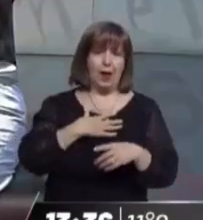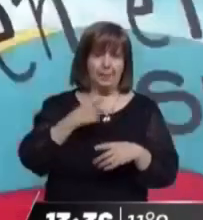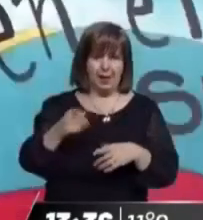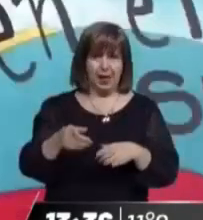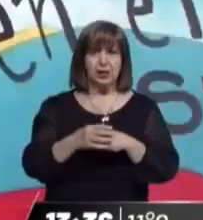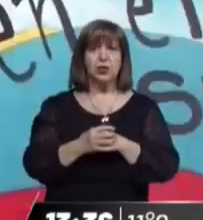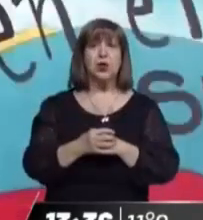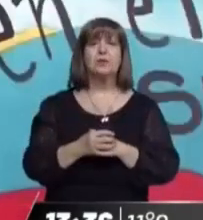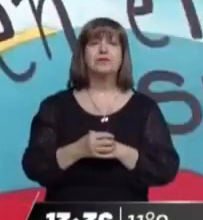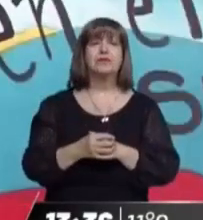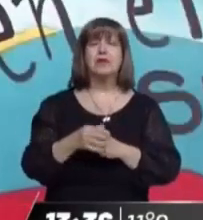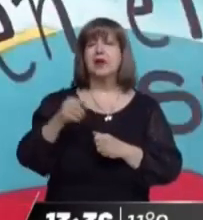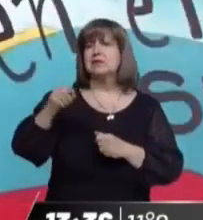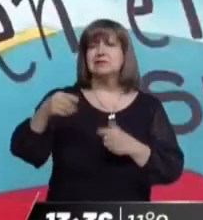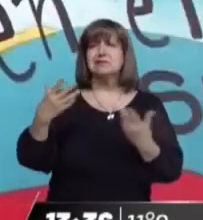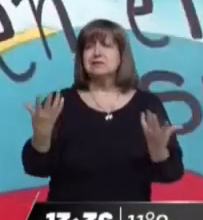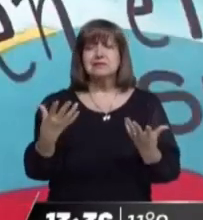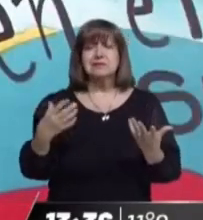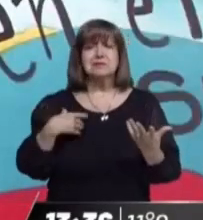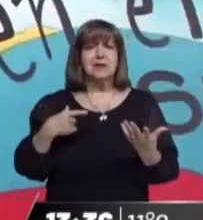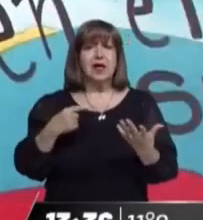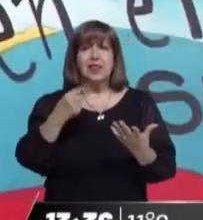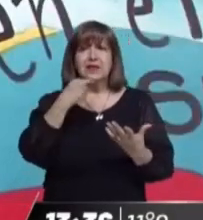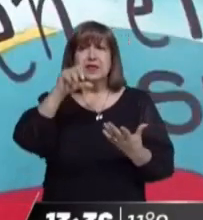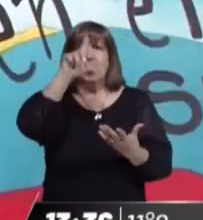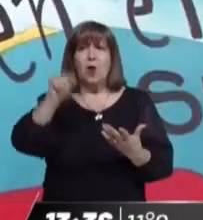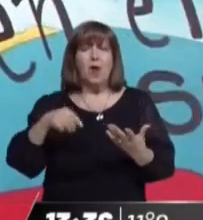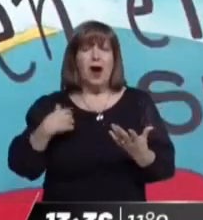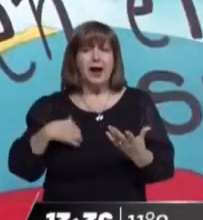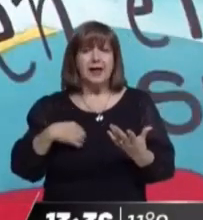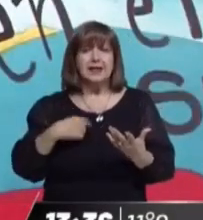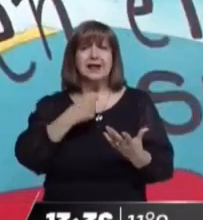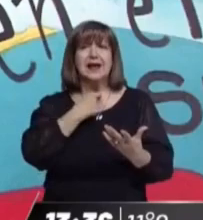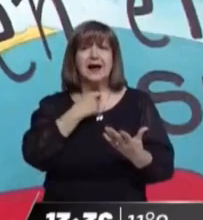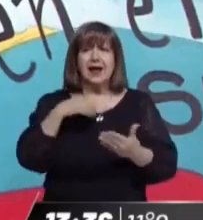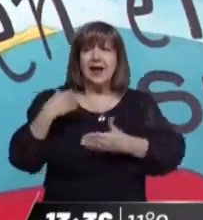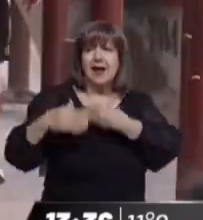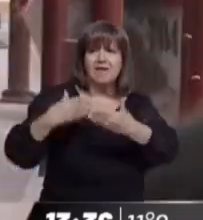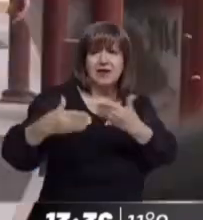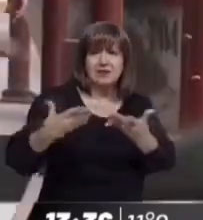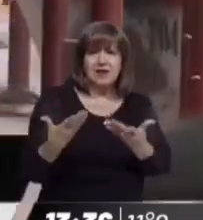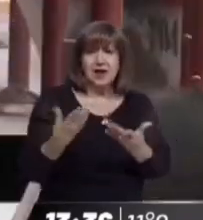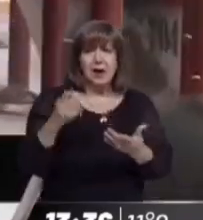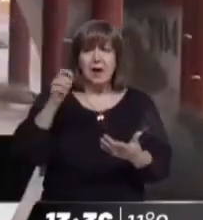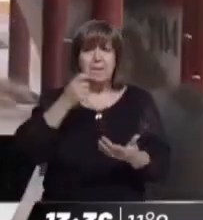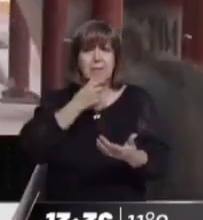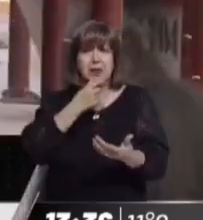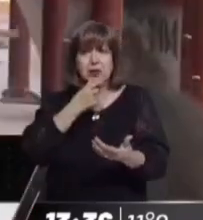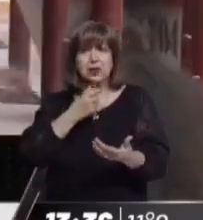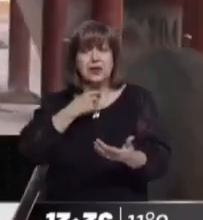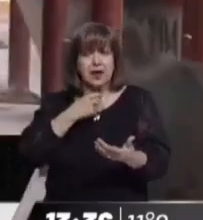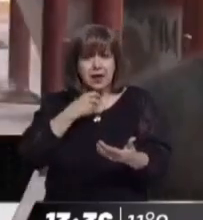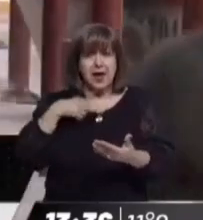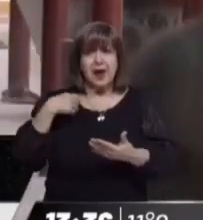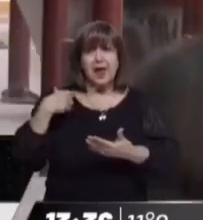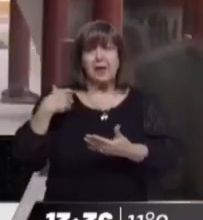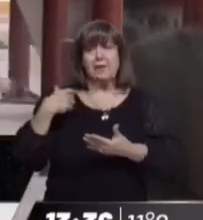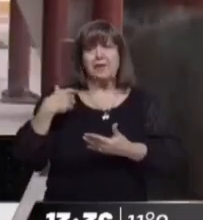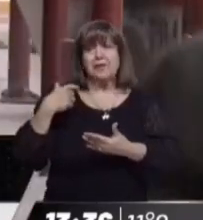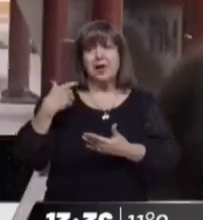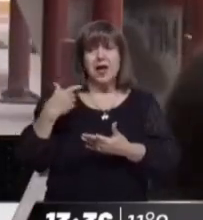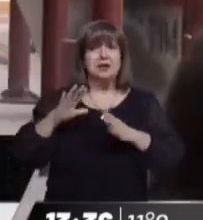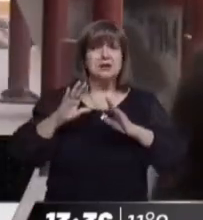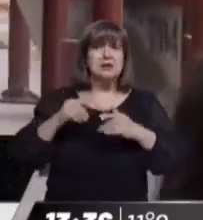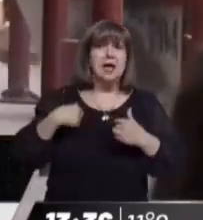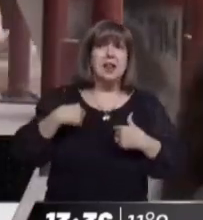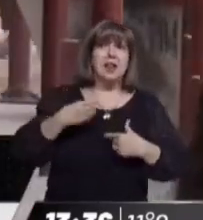digo la verdad que esto no le hace para nada bien al país a un país que quiera recuperarse y que la gente y en Mendoza fundamentalmente eh está